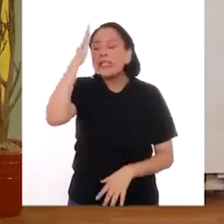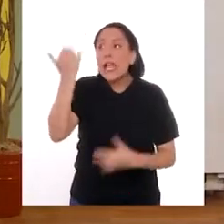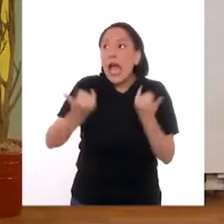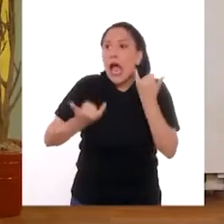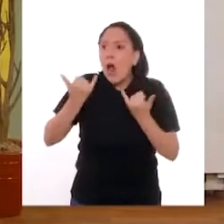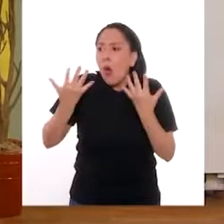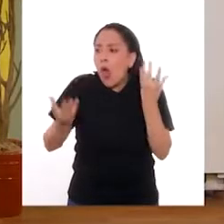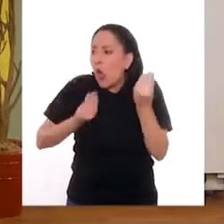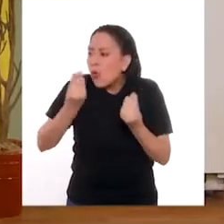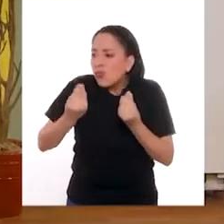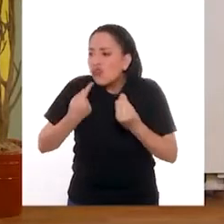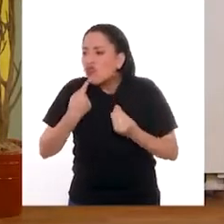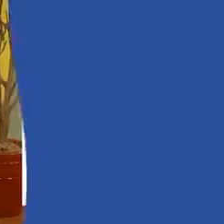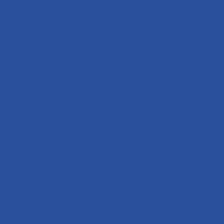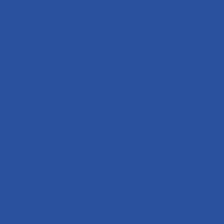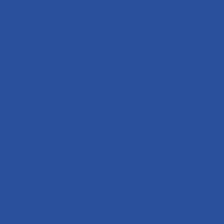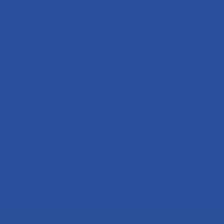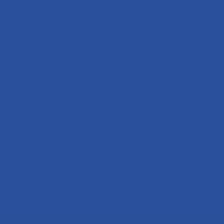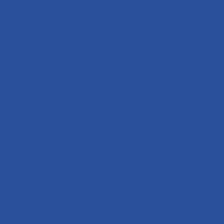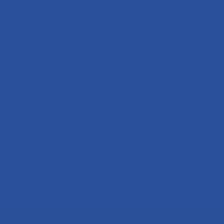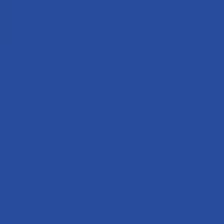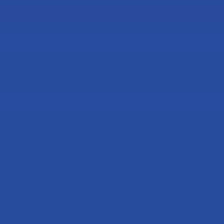sé, ahora podemos hacer...